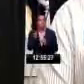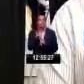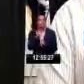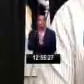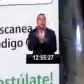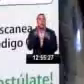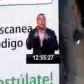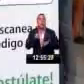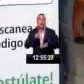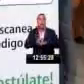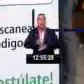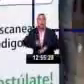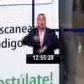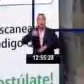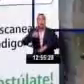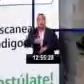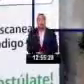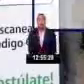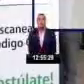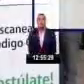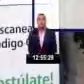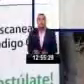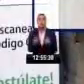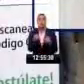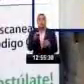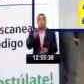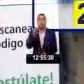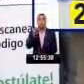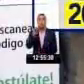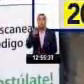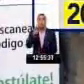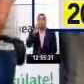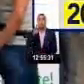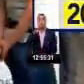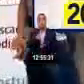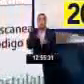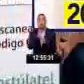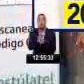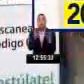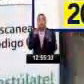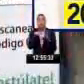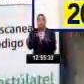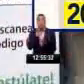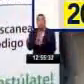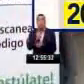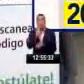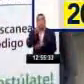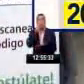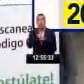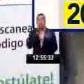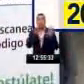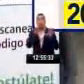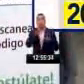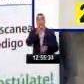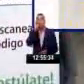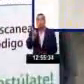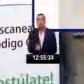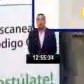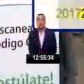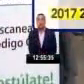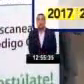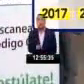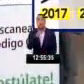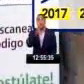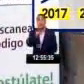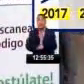hasta jefaturas y gerencias. Según cifras del INEC, el desempleo en Ecuador llegó al 4.9%. En los